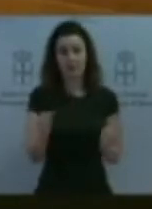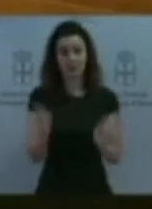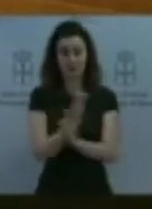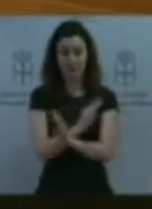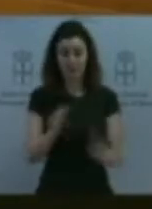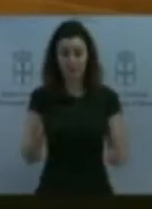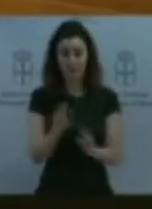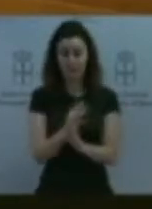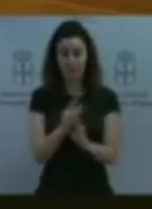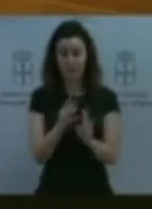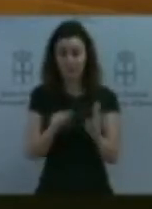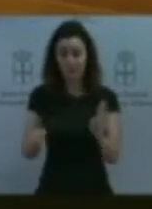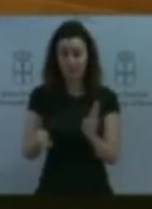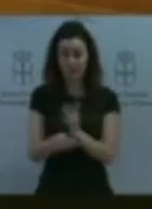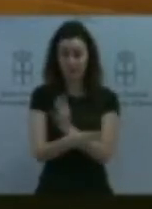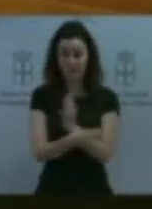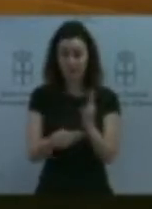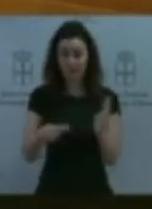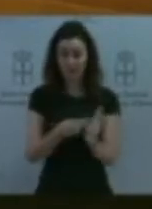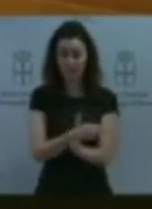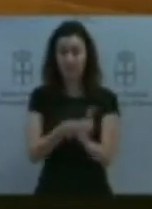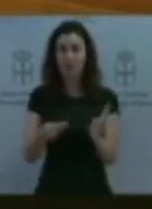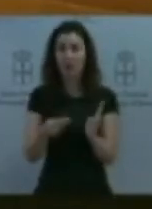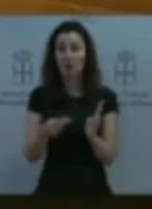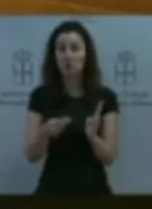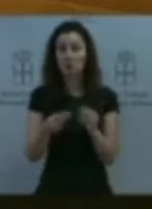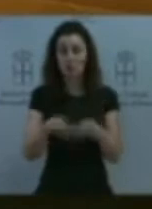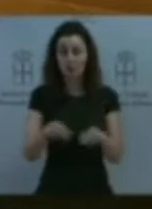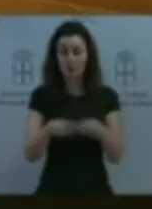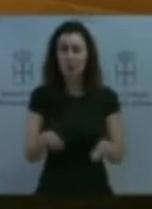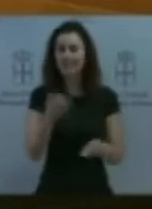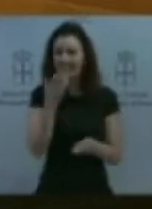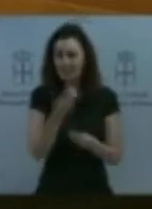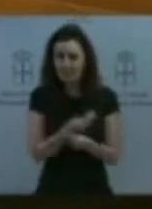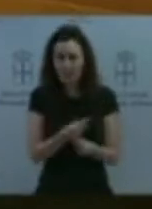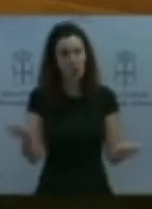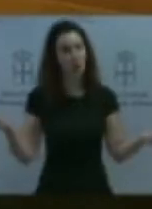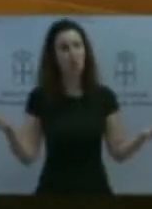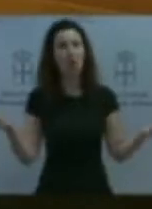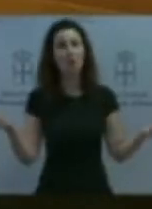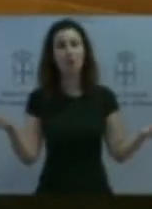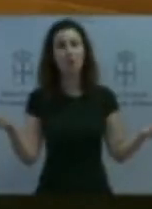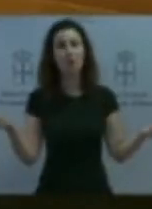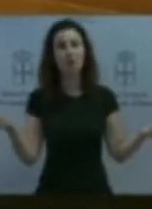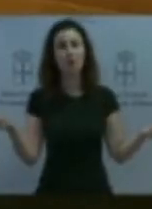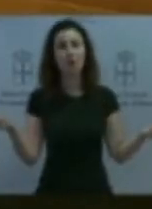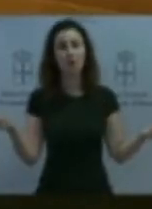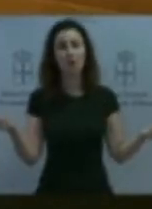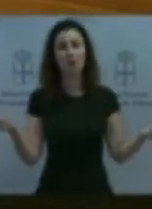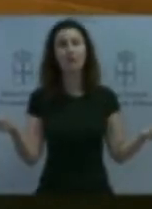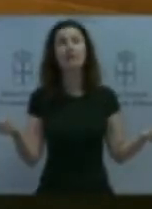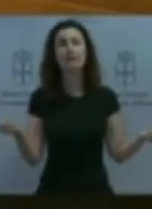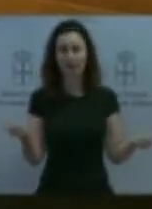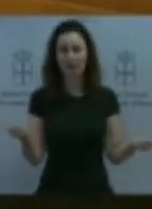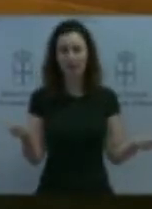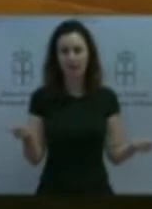una zona de desove. Si esto desaparece, si no hay zona de desove y de protección para las pequeñas especies marinas,